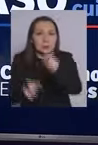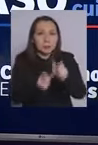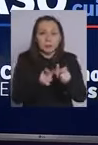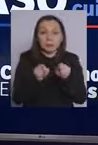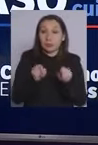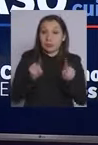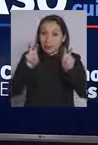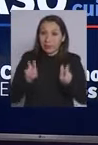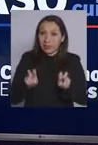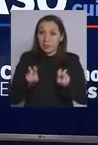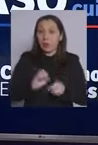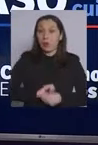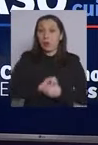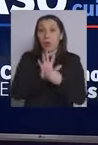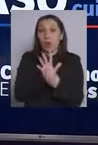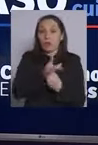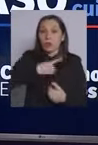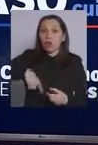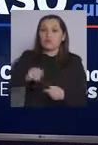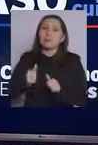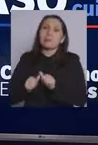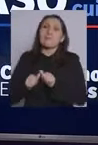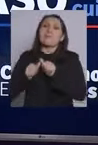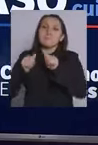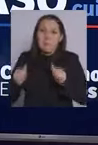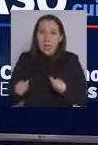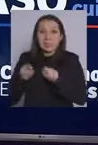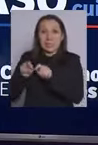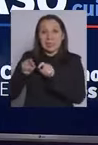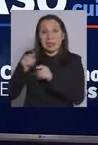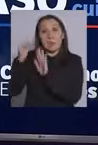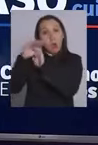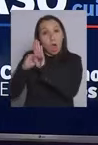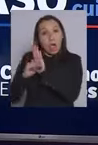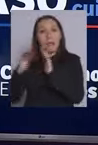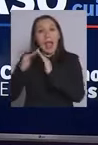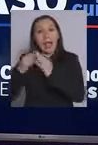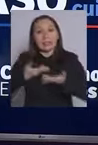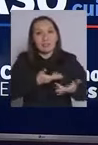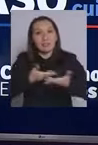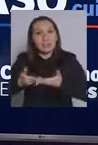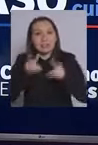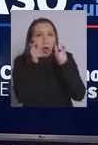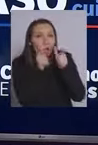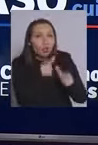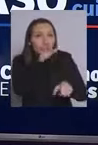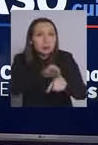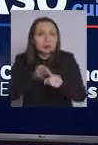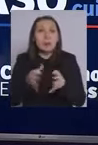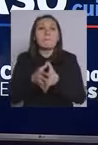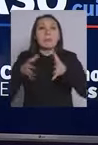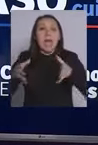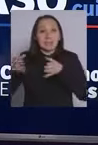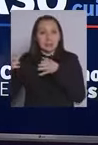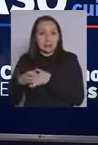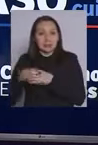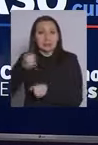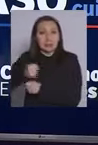de esto, del coronavirus, nosotros reforzamos aún más este programa. ¿Para qué? Para que más equipos